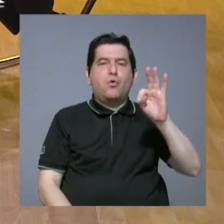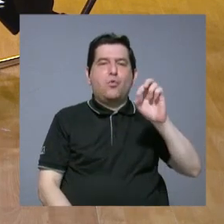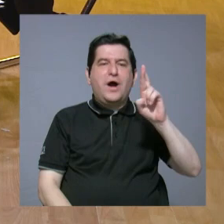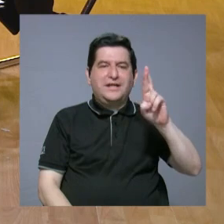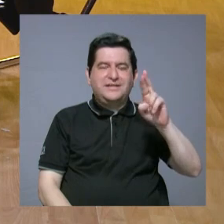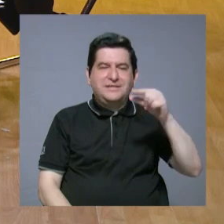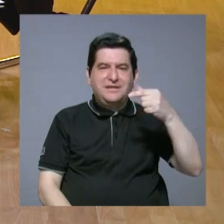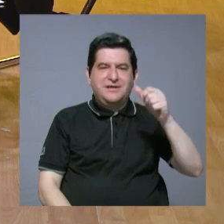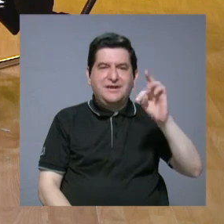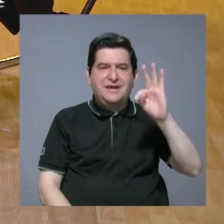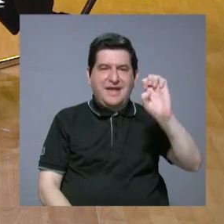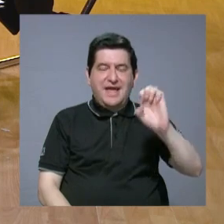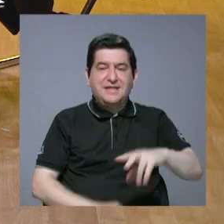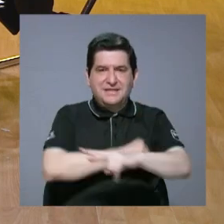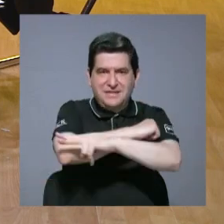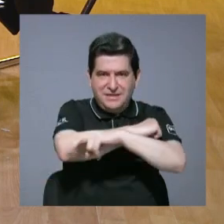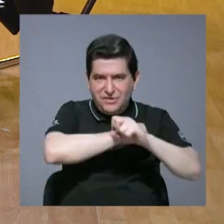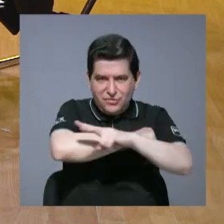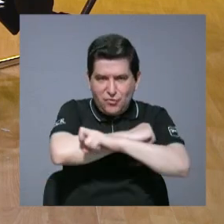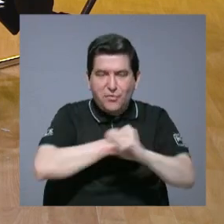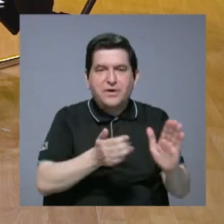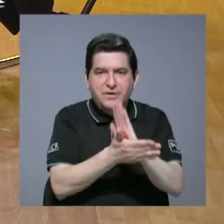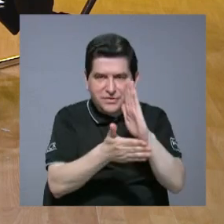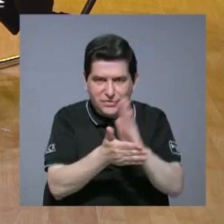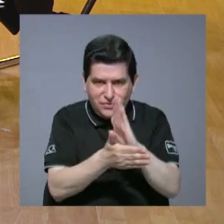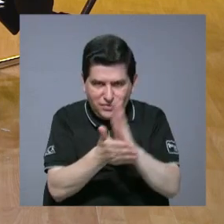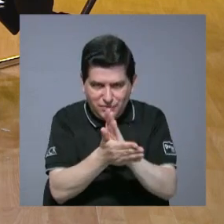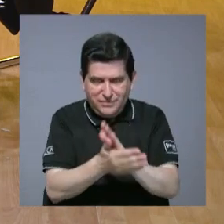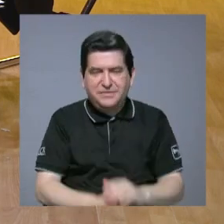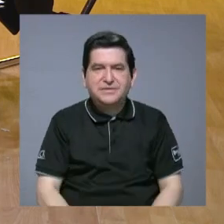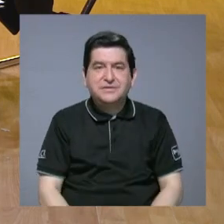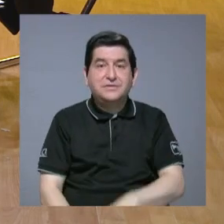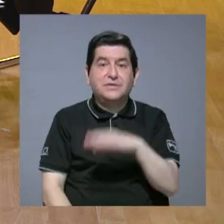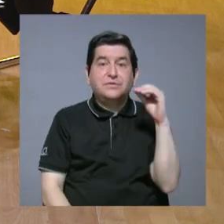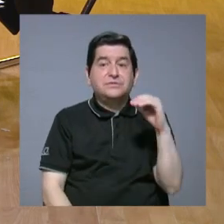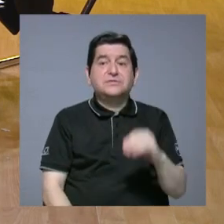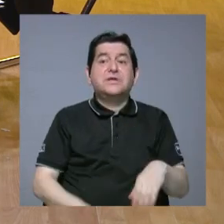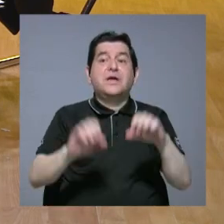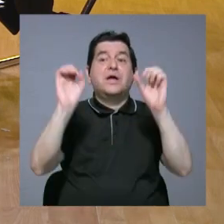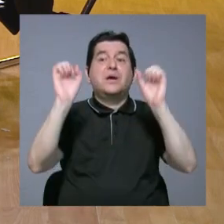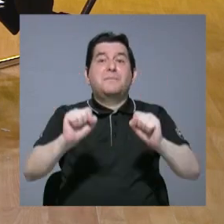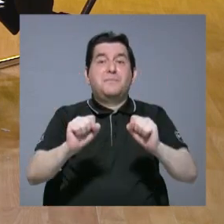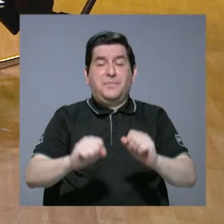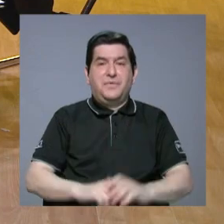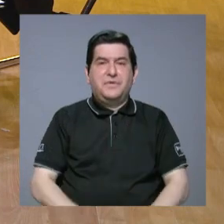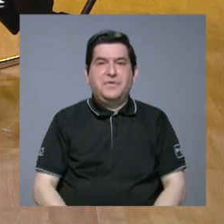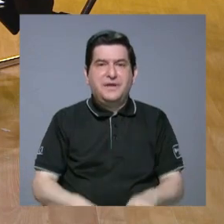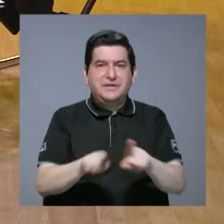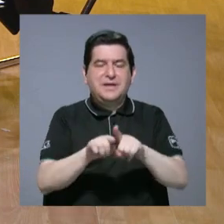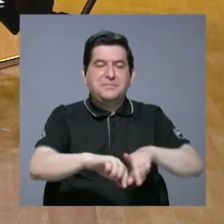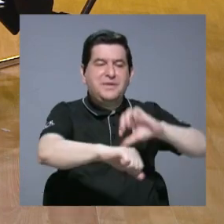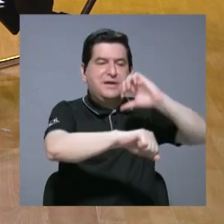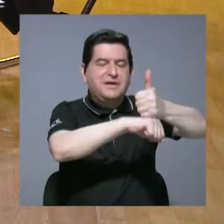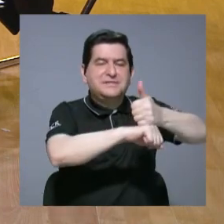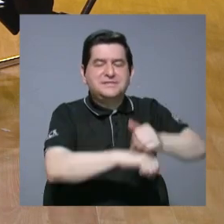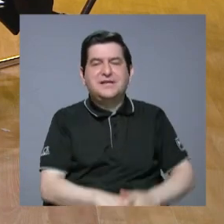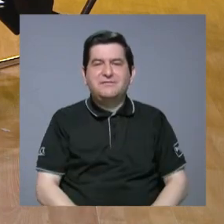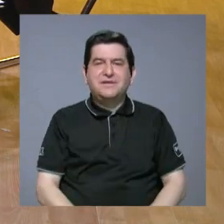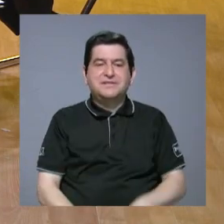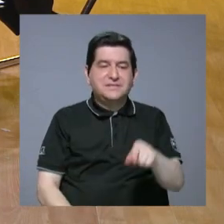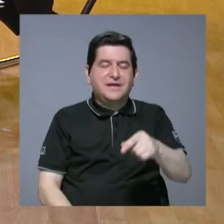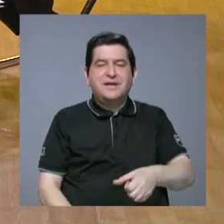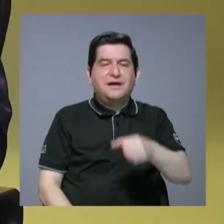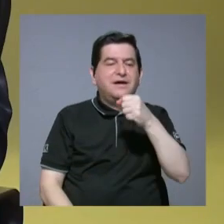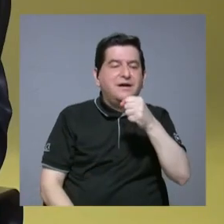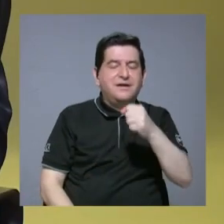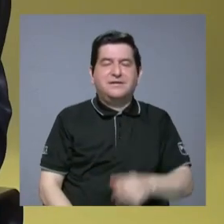para robar una serie de documentos e incluso colocar unos micrófonos. Bueno, fueron